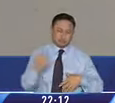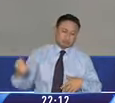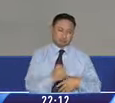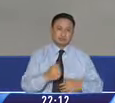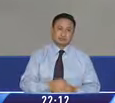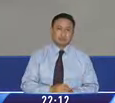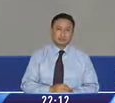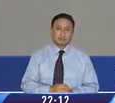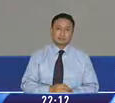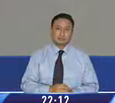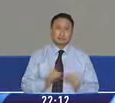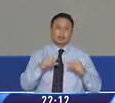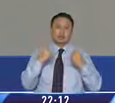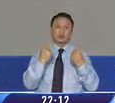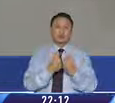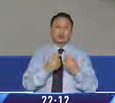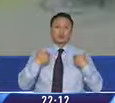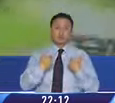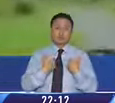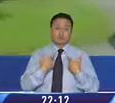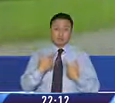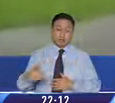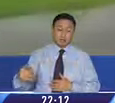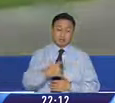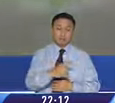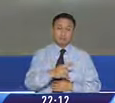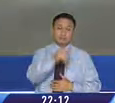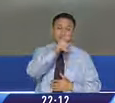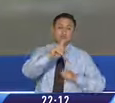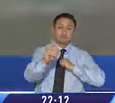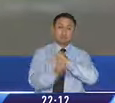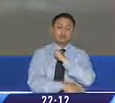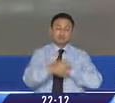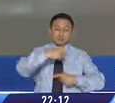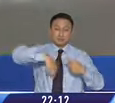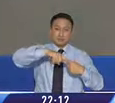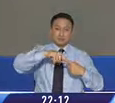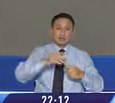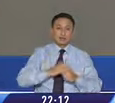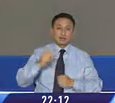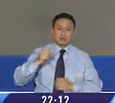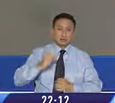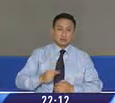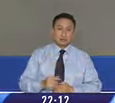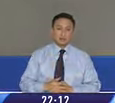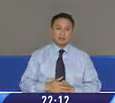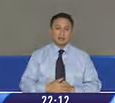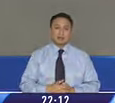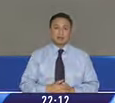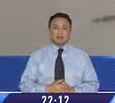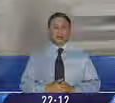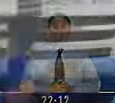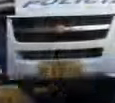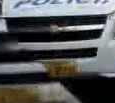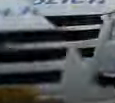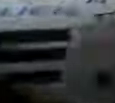La unidad de bienestar animal tomó procedimiento en el caso. Los detalles en breves minutos.